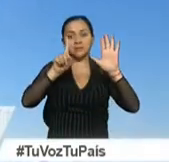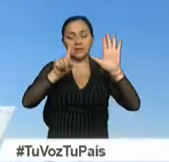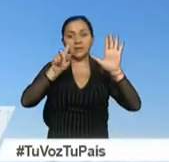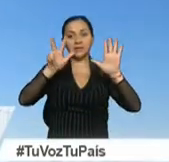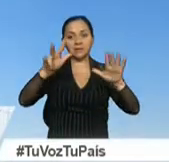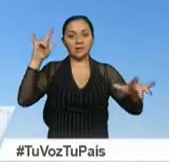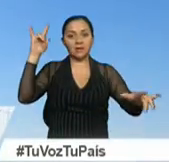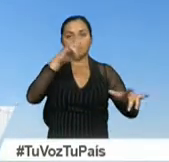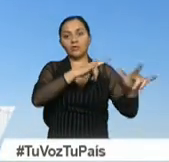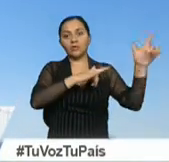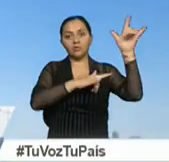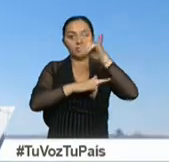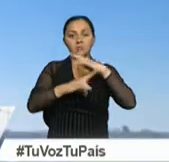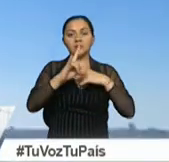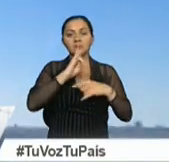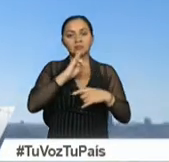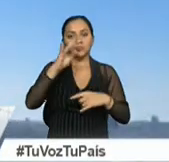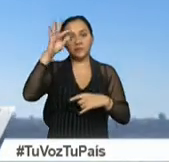en el desfile.